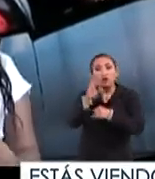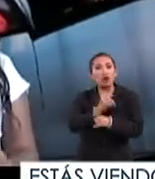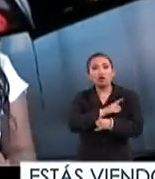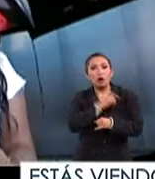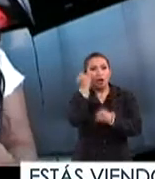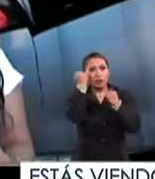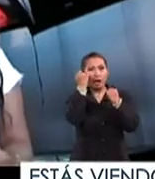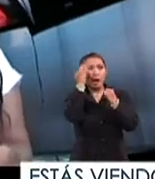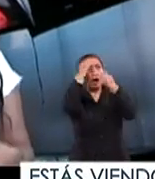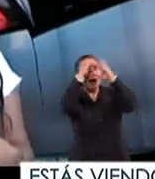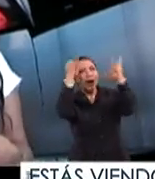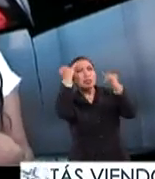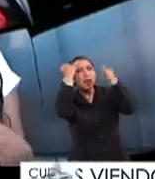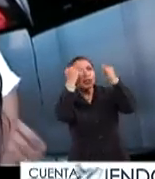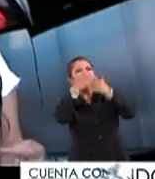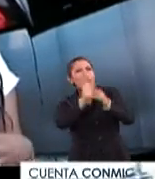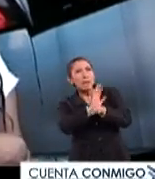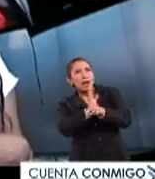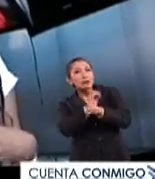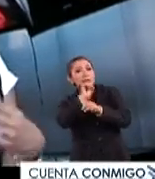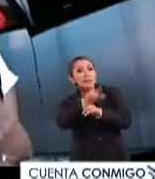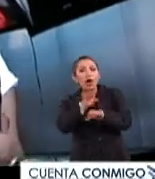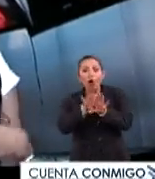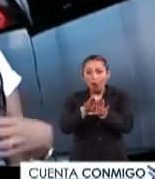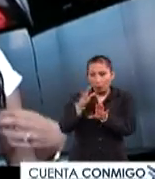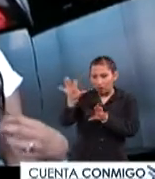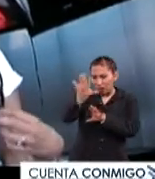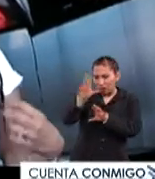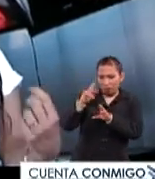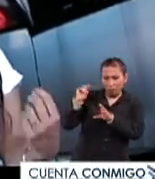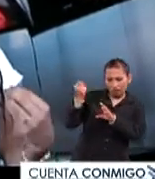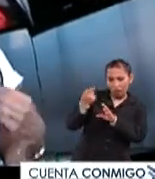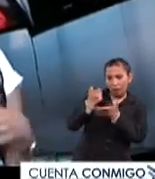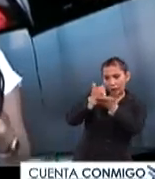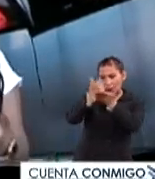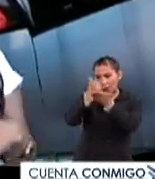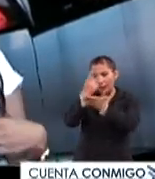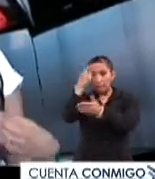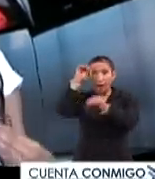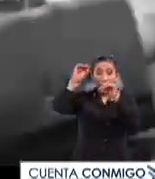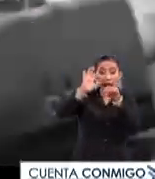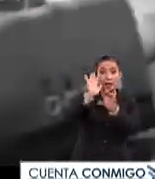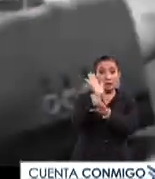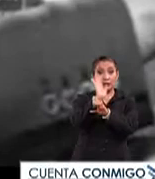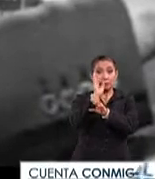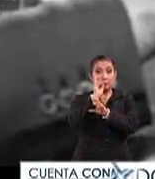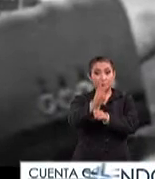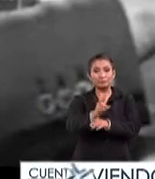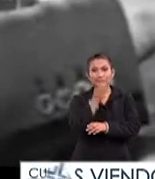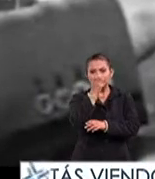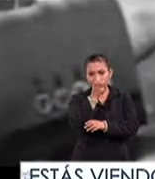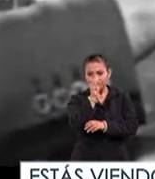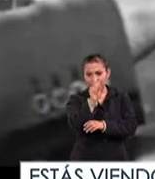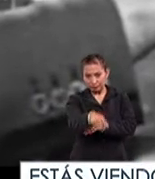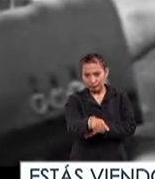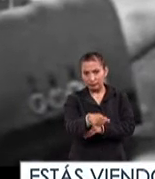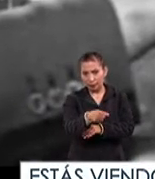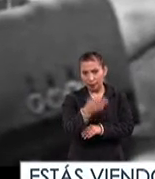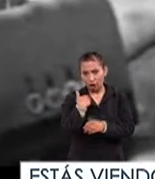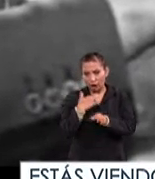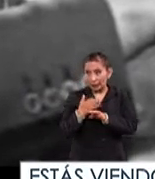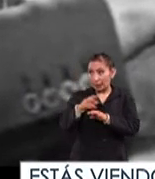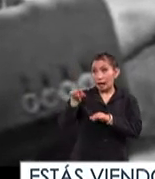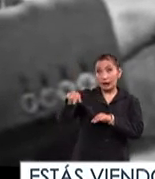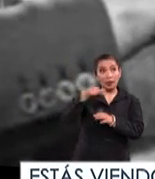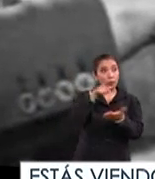era la creatividad que tenía, sino también cómo resolver los aspectos técnicos que vemos a través de su cine. En esta parte, justo en donde